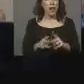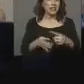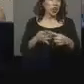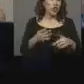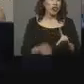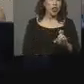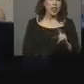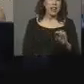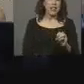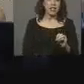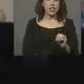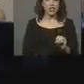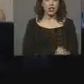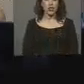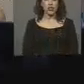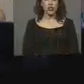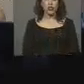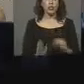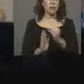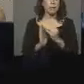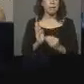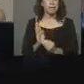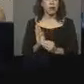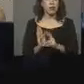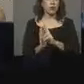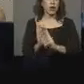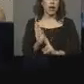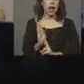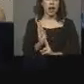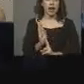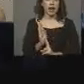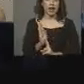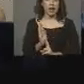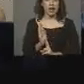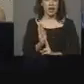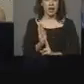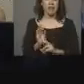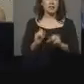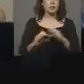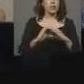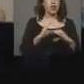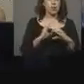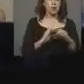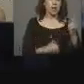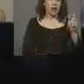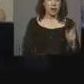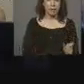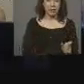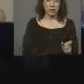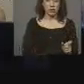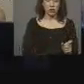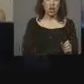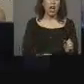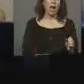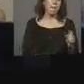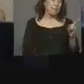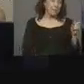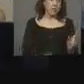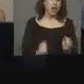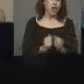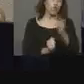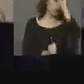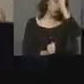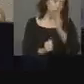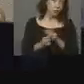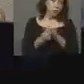otros delitos e incorporando una regla de comunicabilidad del particular con el funcionario público,